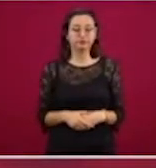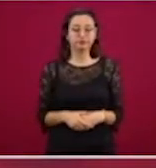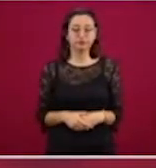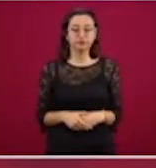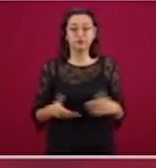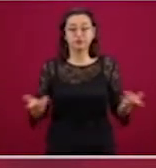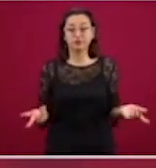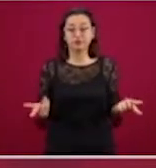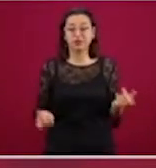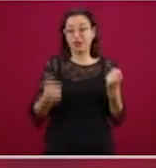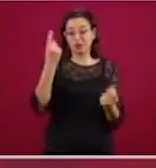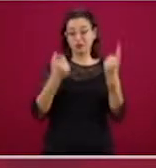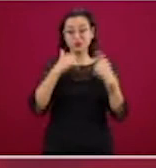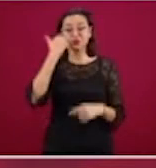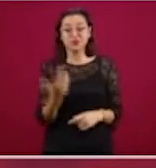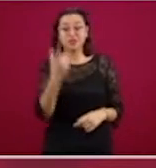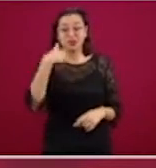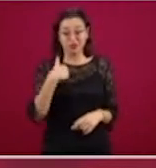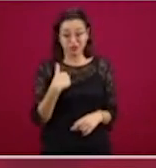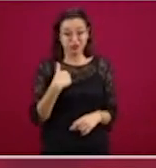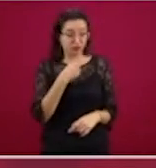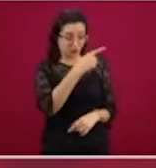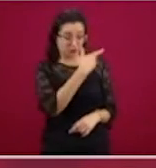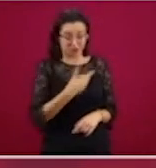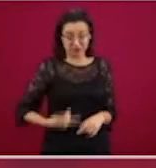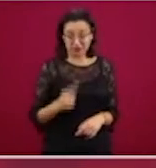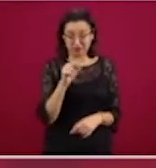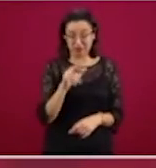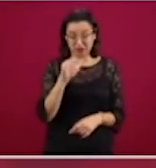me peleara con el presidente Trump,